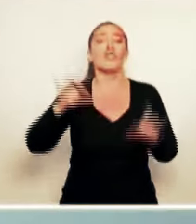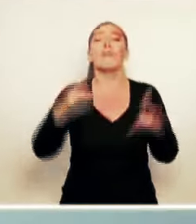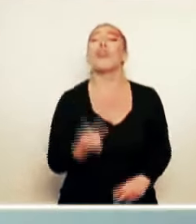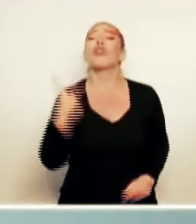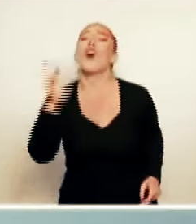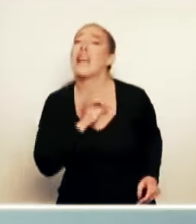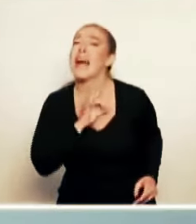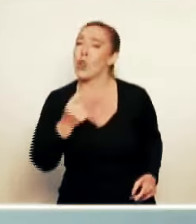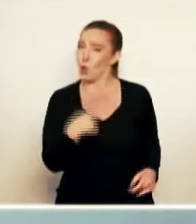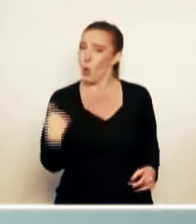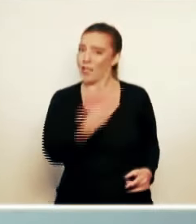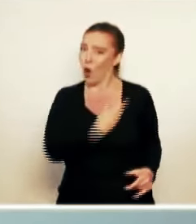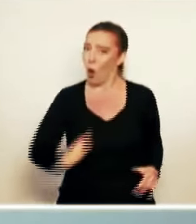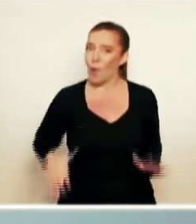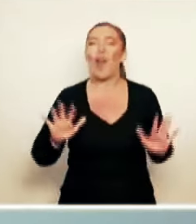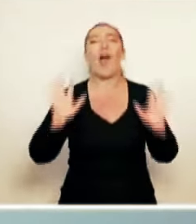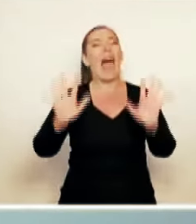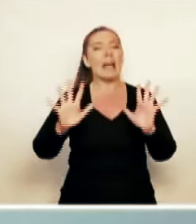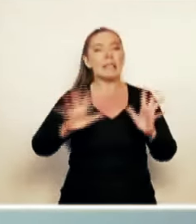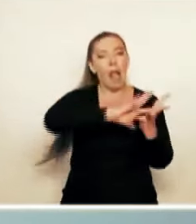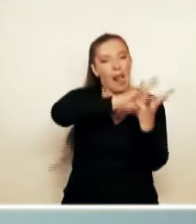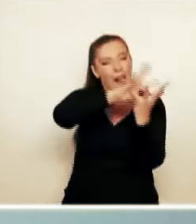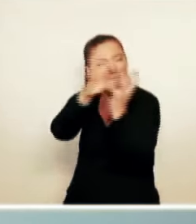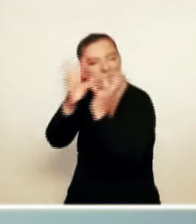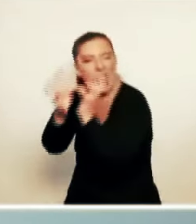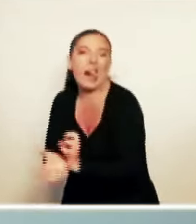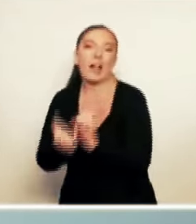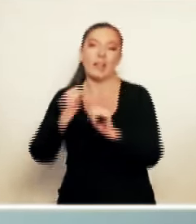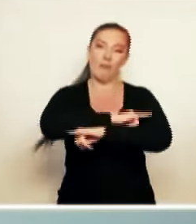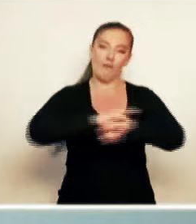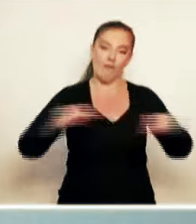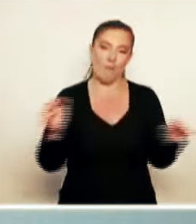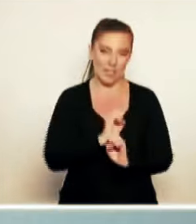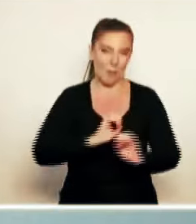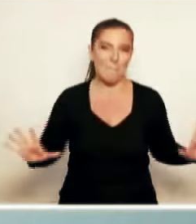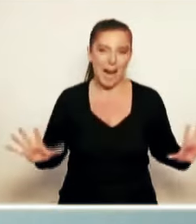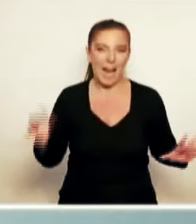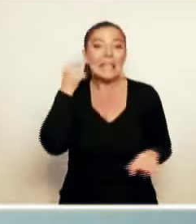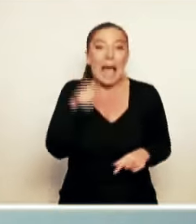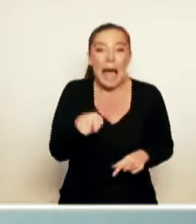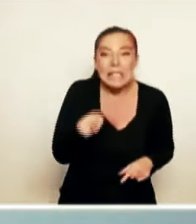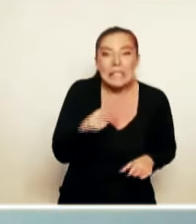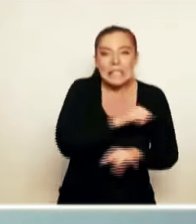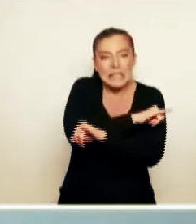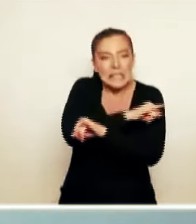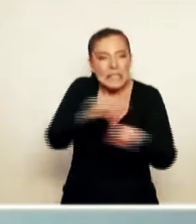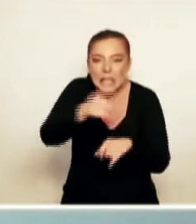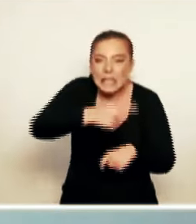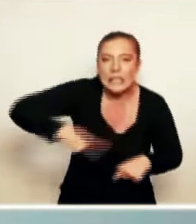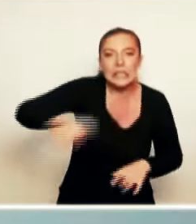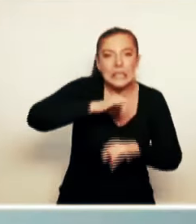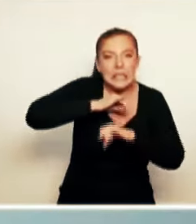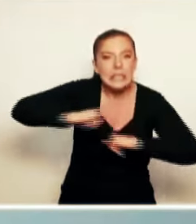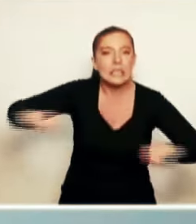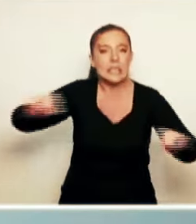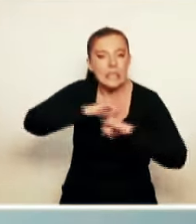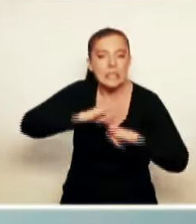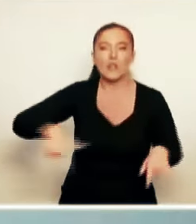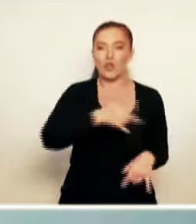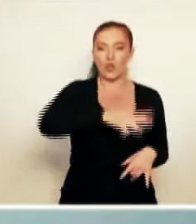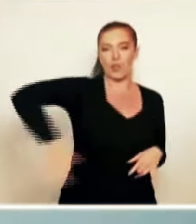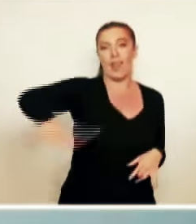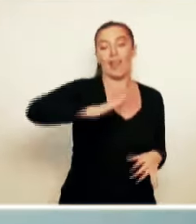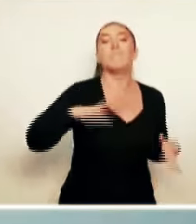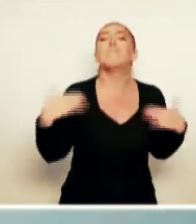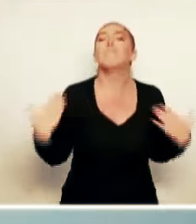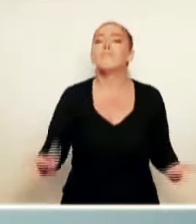gestión. Así se tergiversa, se desinforma y se forma sentido común en la sociedad.